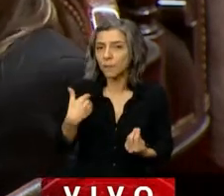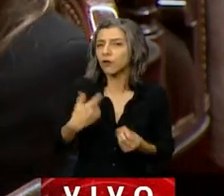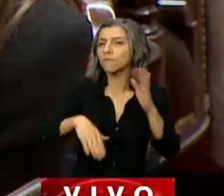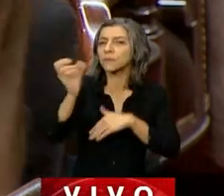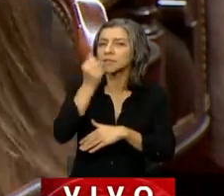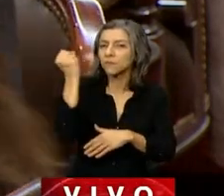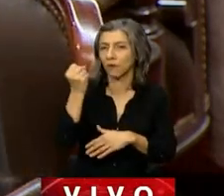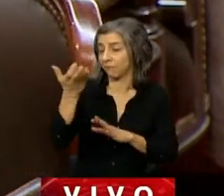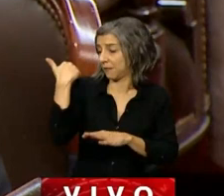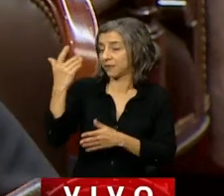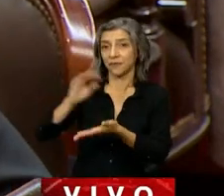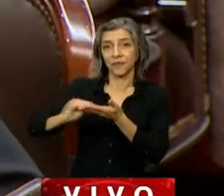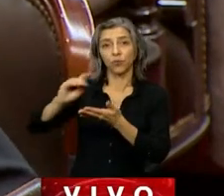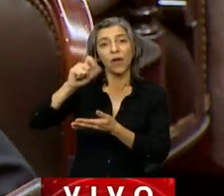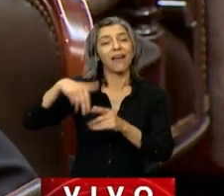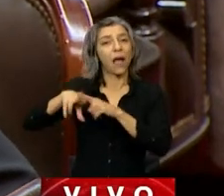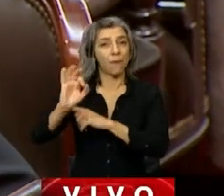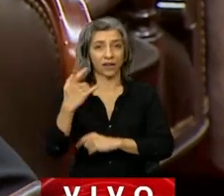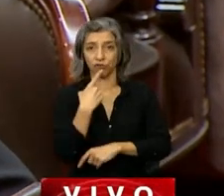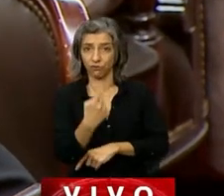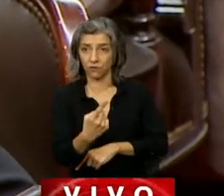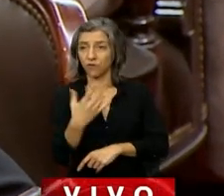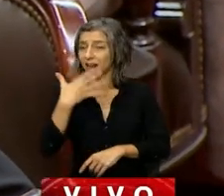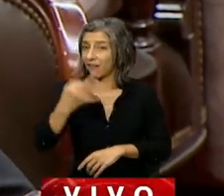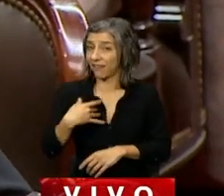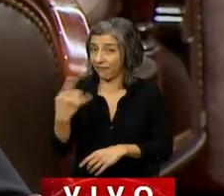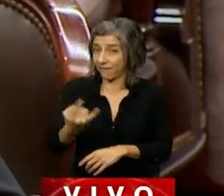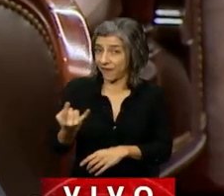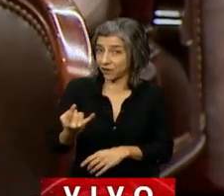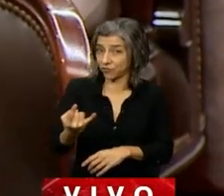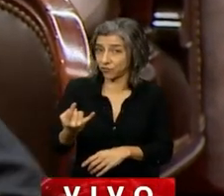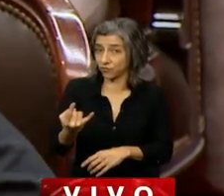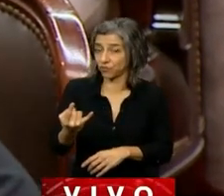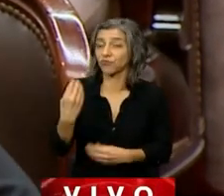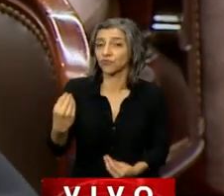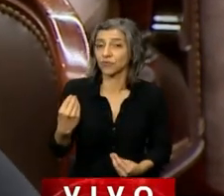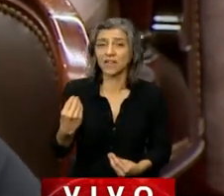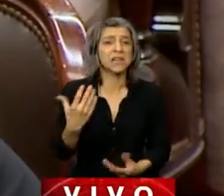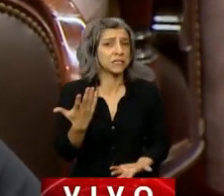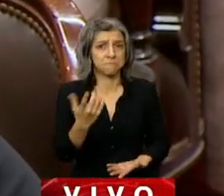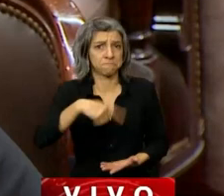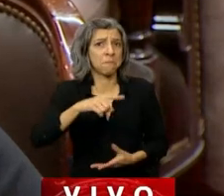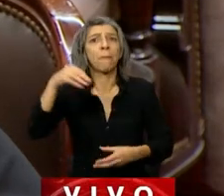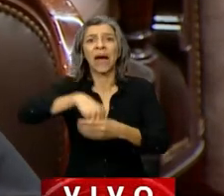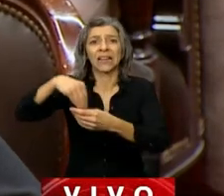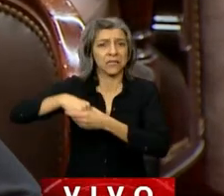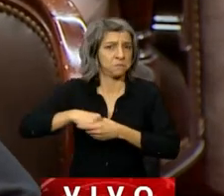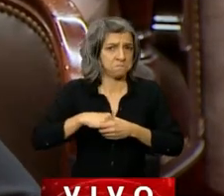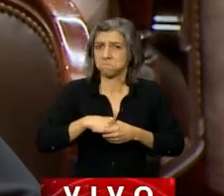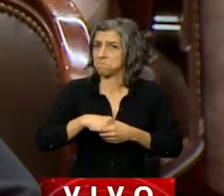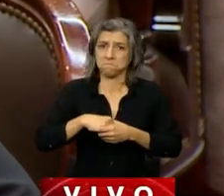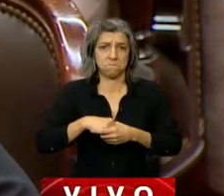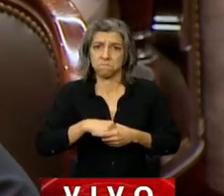que mencionó la diputada Camaño y que no es cierto, es falso. Tampoco participaron en el proyecto